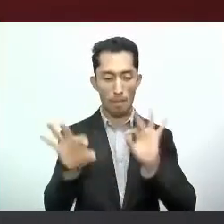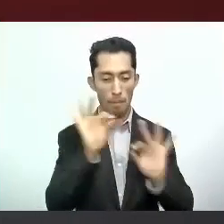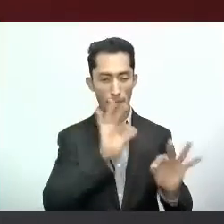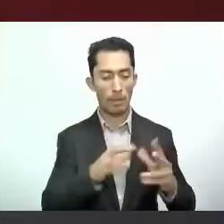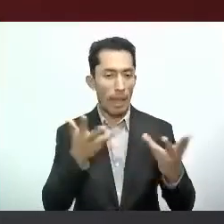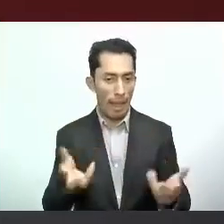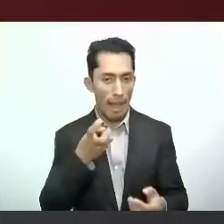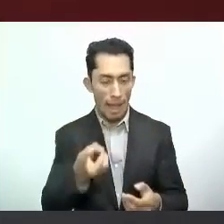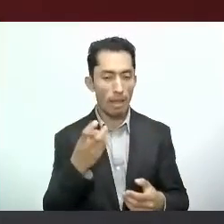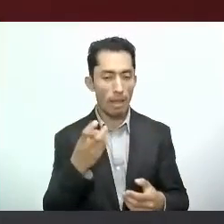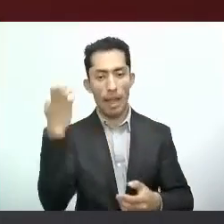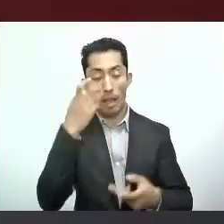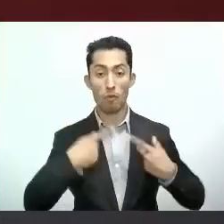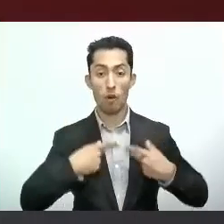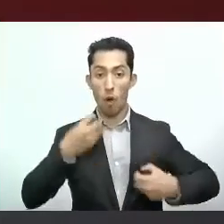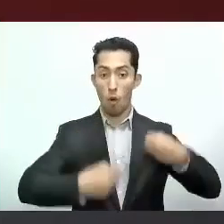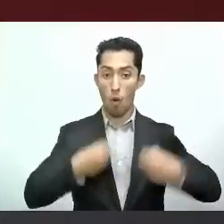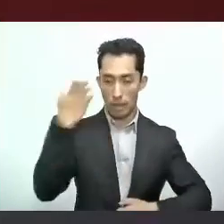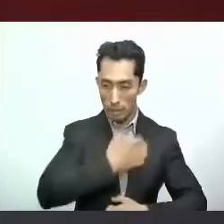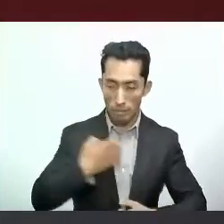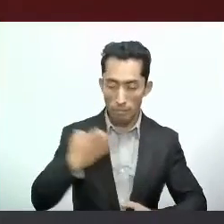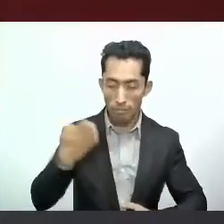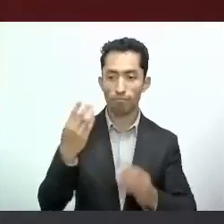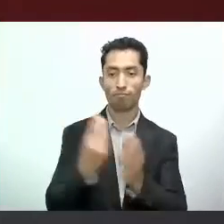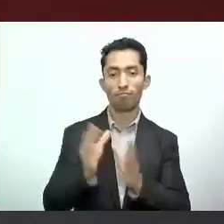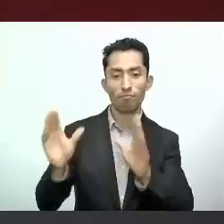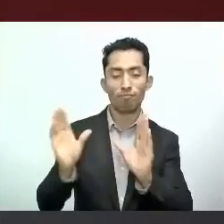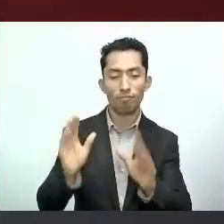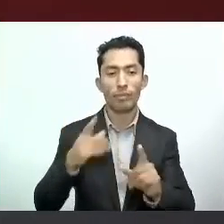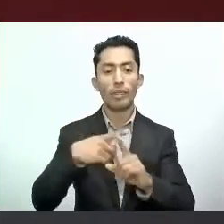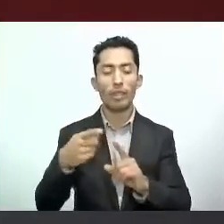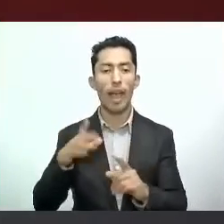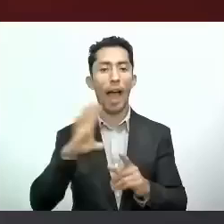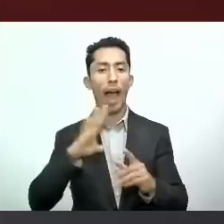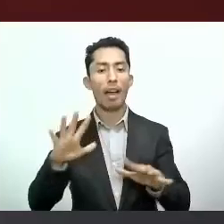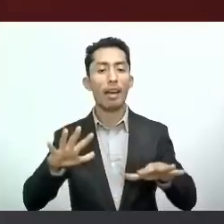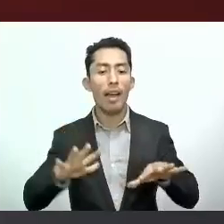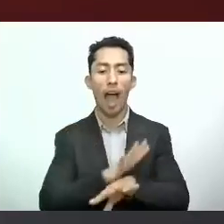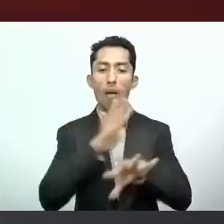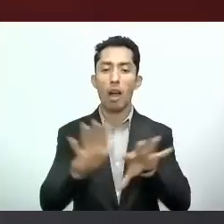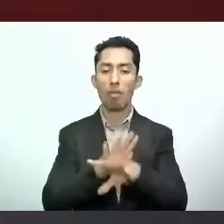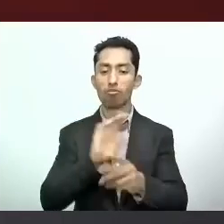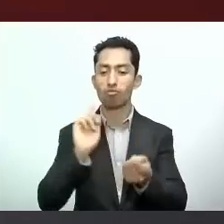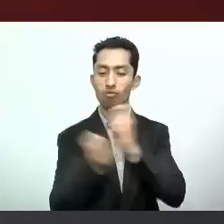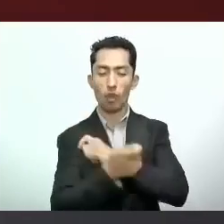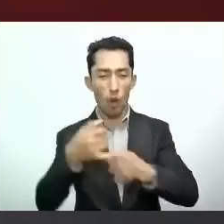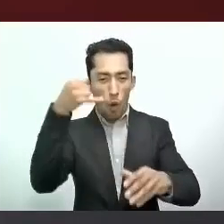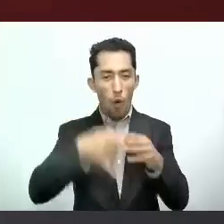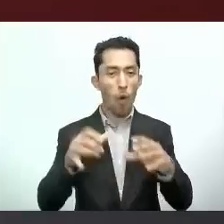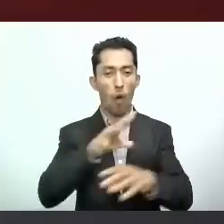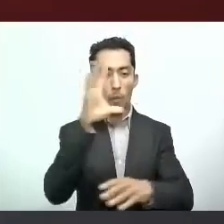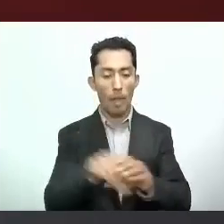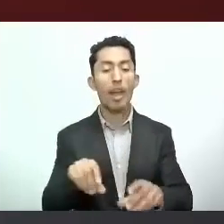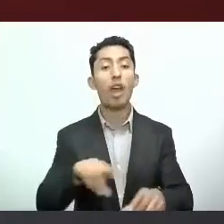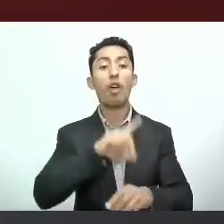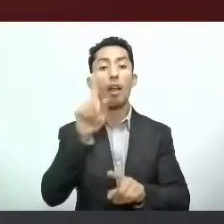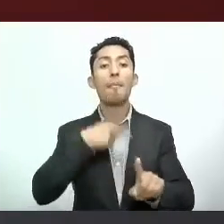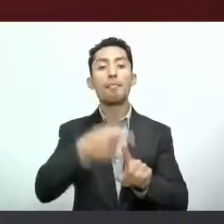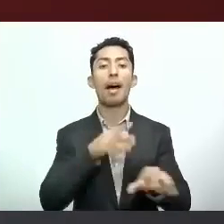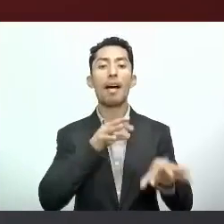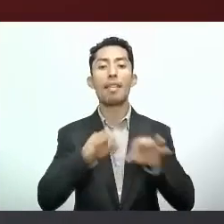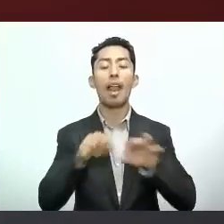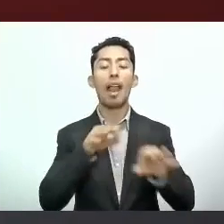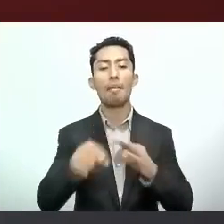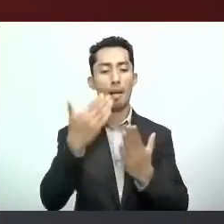evaluar a los jueces, capacitar. O sea, es una transformación profunda y de ahí nuestras 7 líneas de trabajo. Ahora,